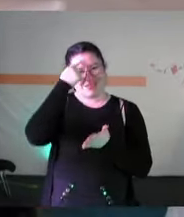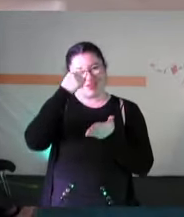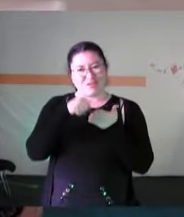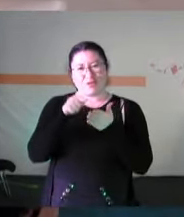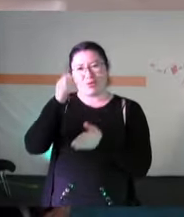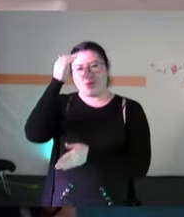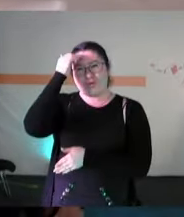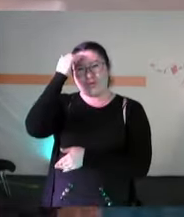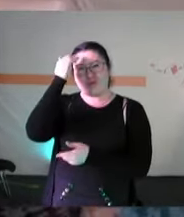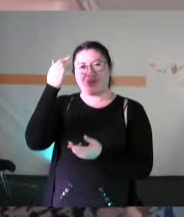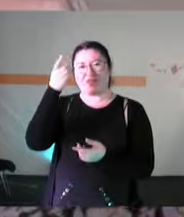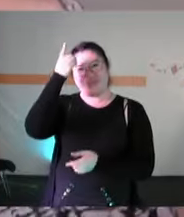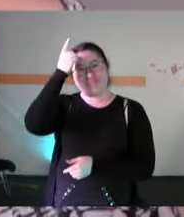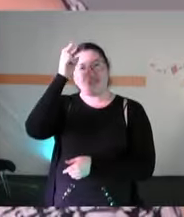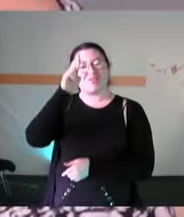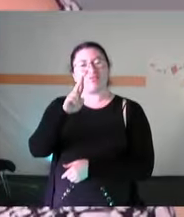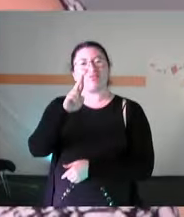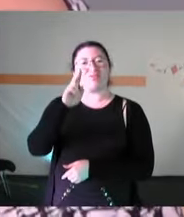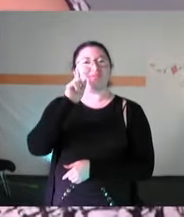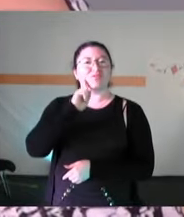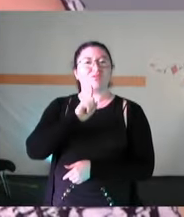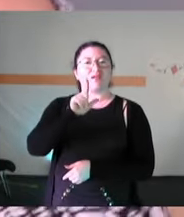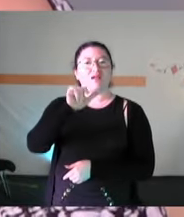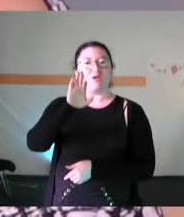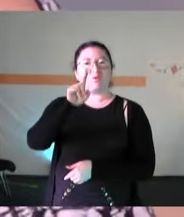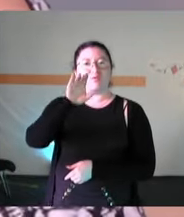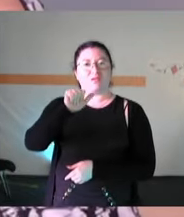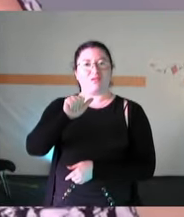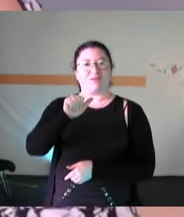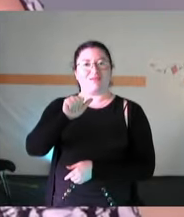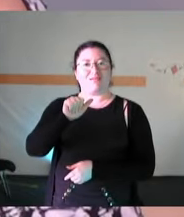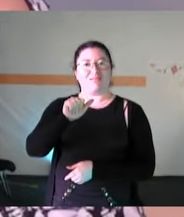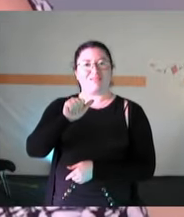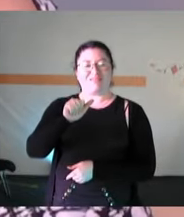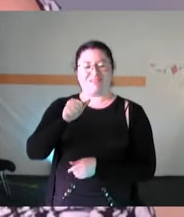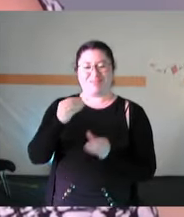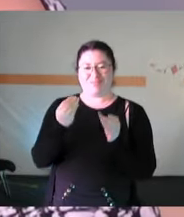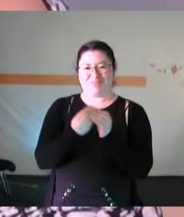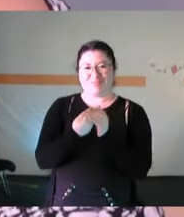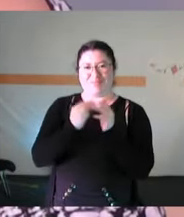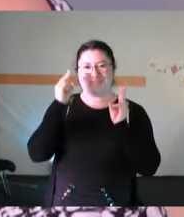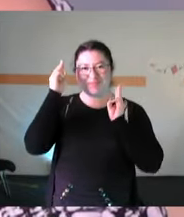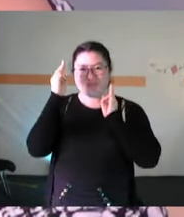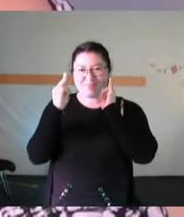Melgar del curso de Memoria y Tolerancia y lo leímos